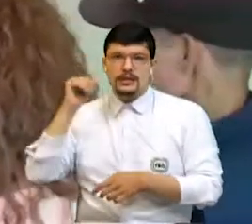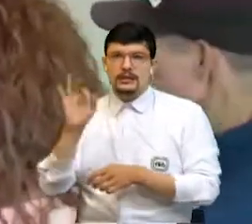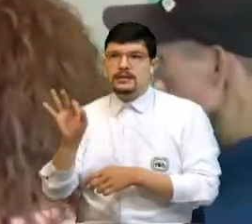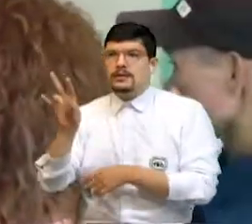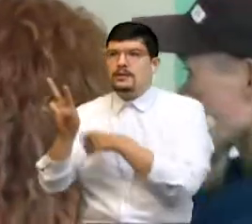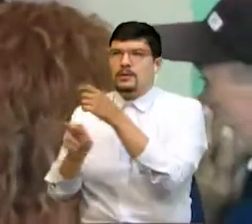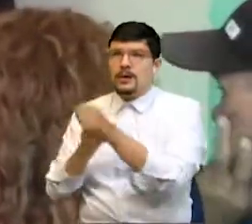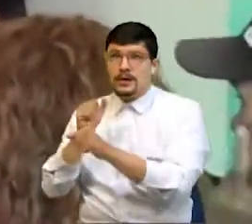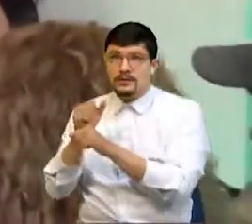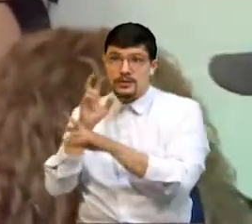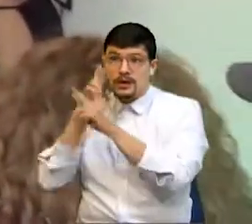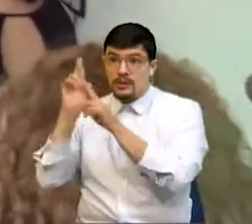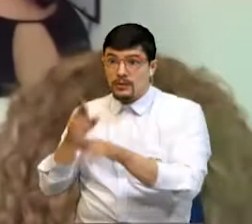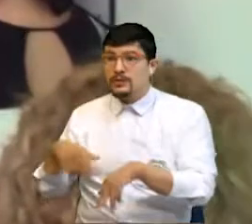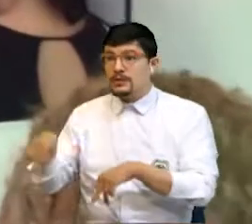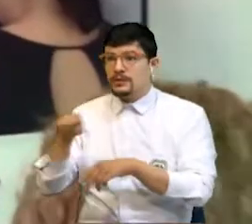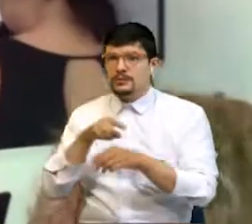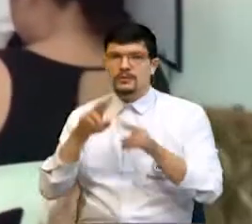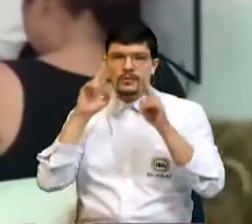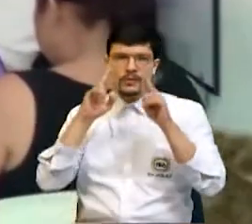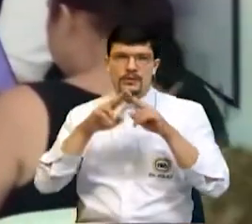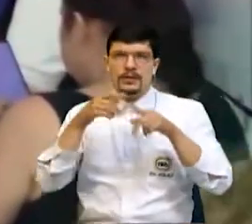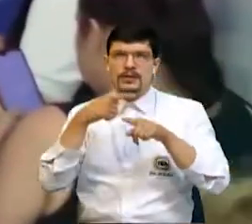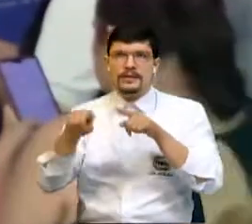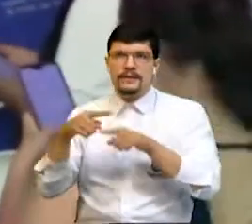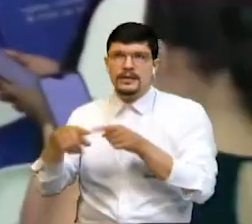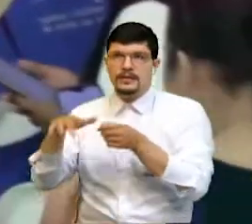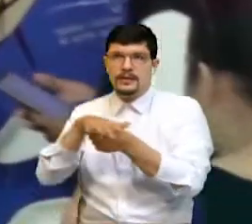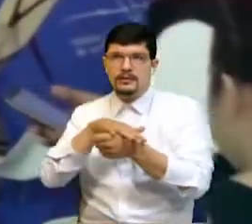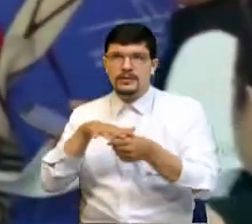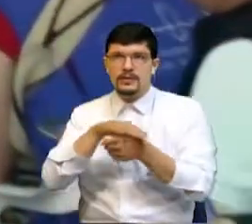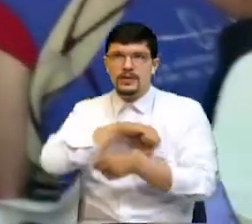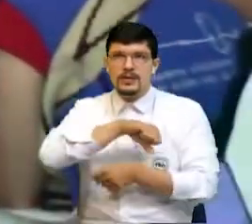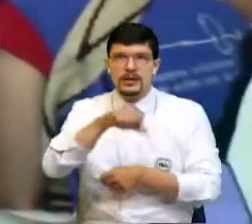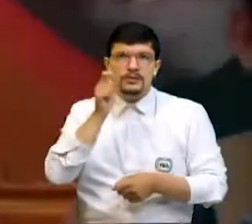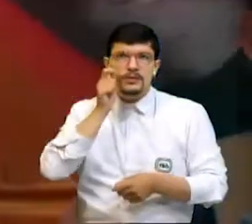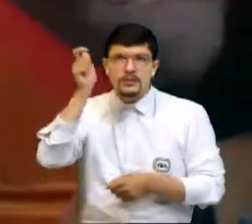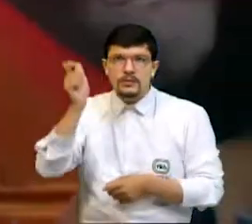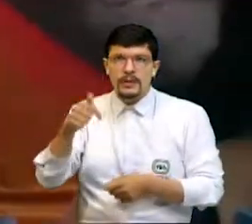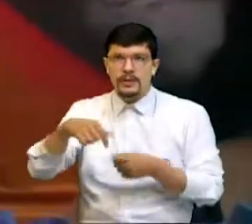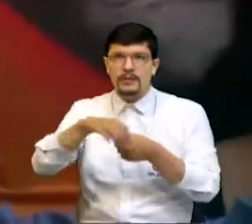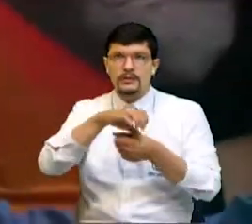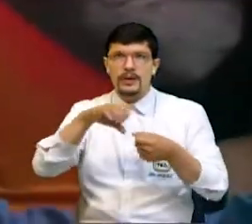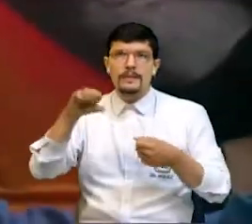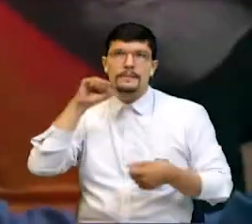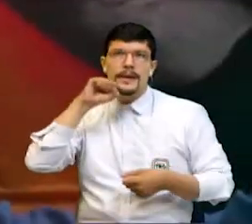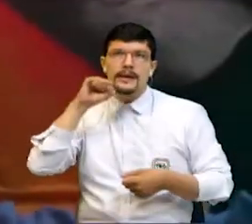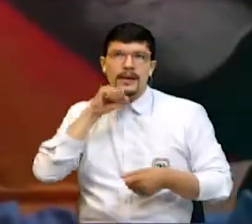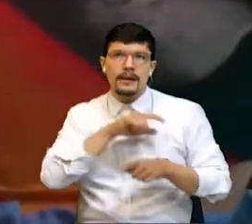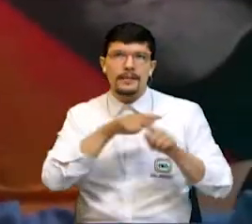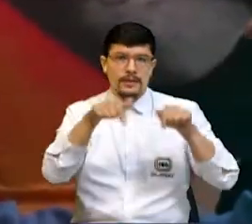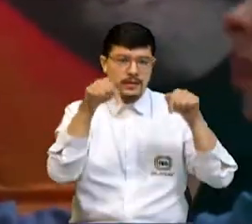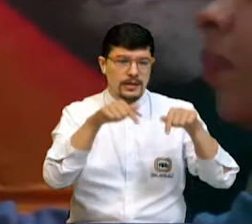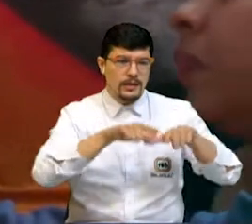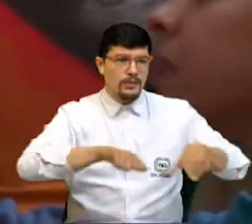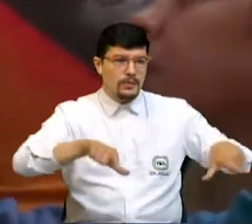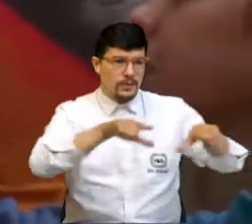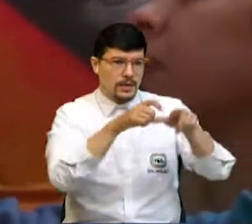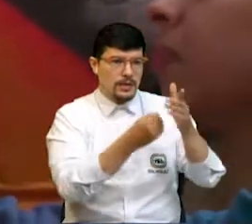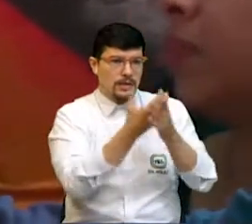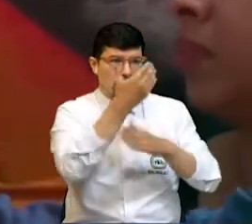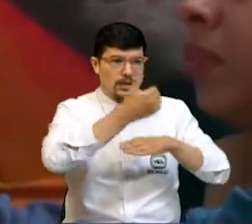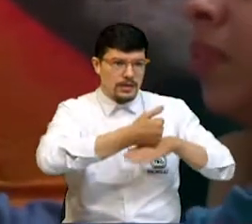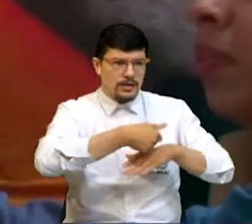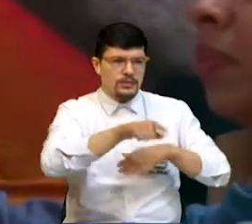para conmemorar dio a conocer la situación de derechos fundamentales en Barranca Bermeja. Era necesario crear un escenario de defensa de